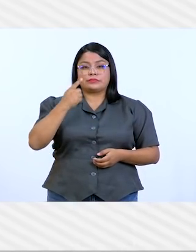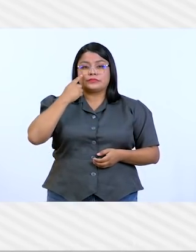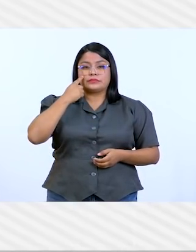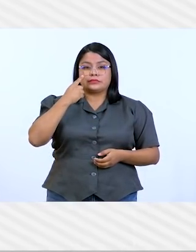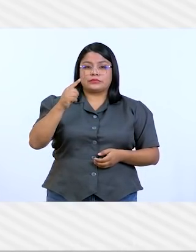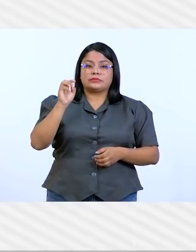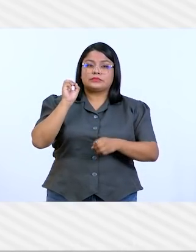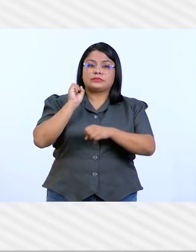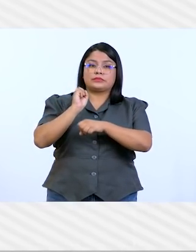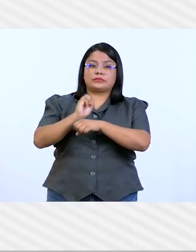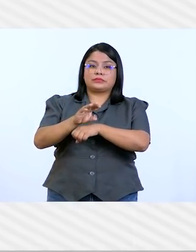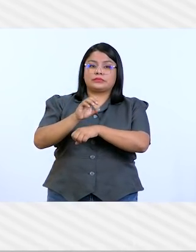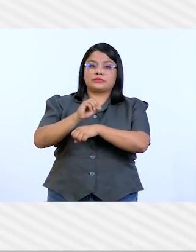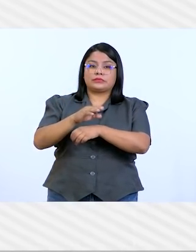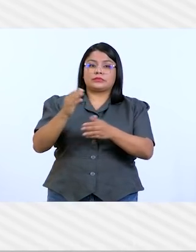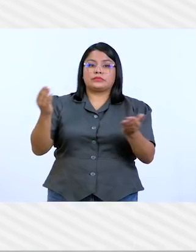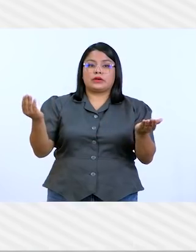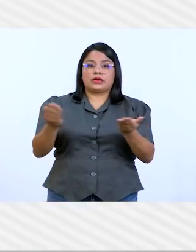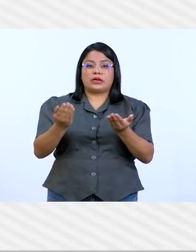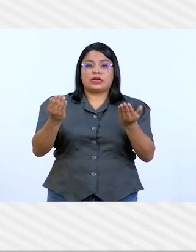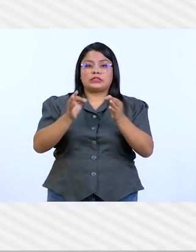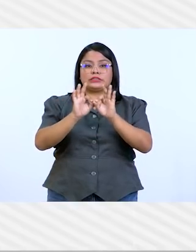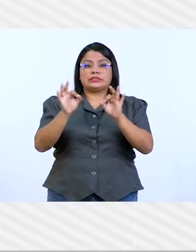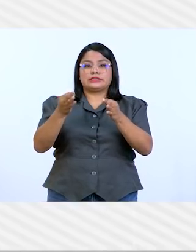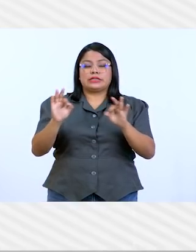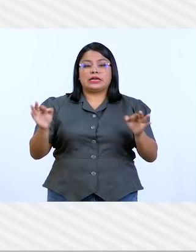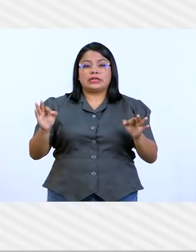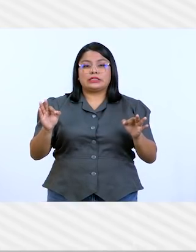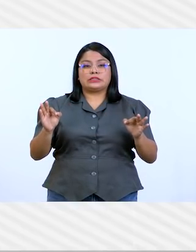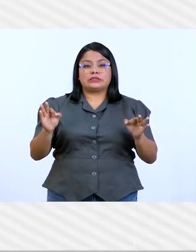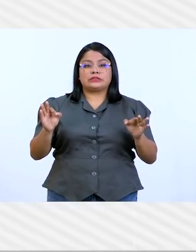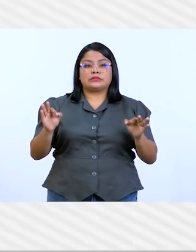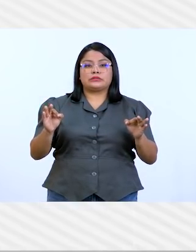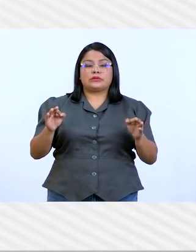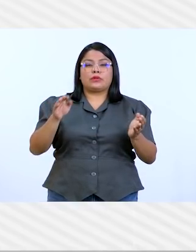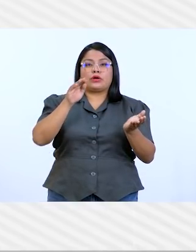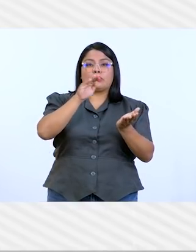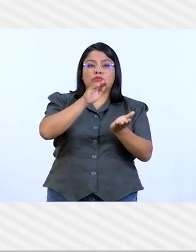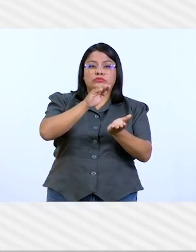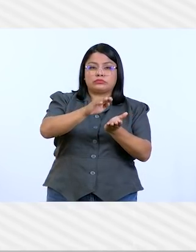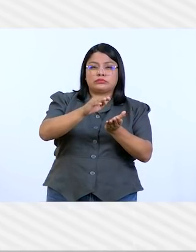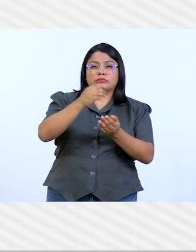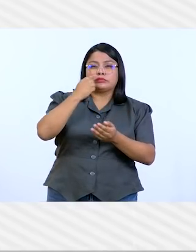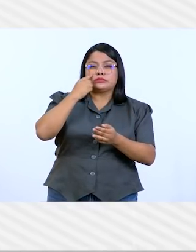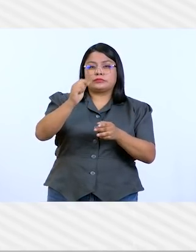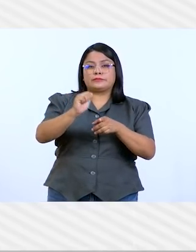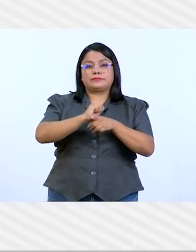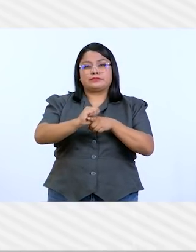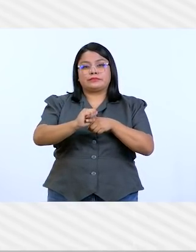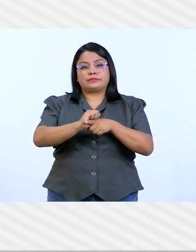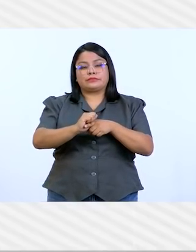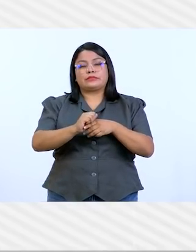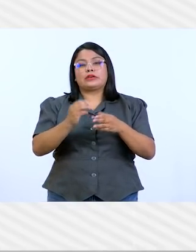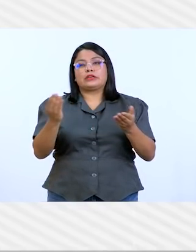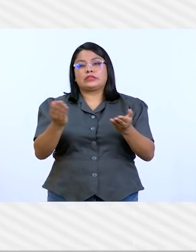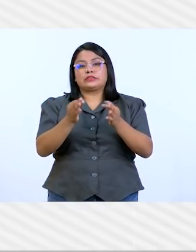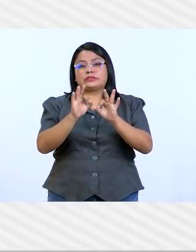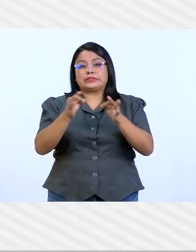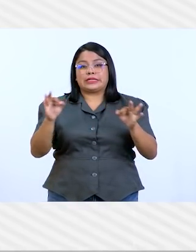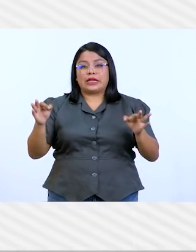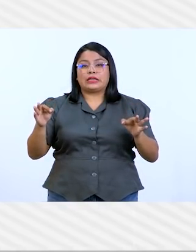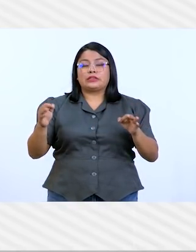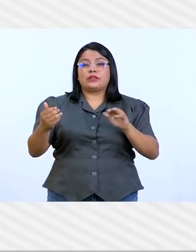Asimismo, encontraremos orientaciones para la producción textual. Para cada unidad se plantean ejercicios de